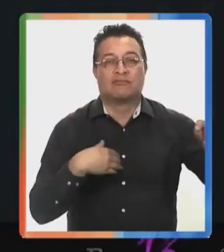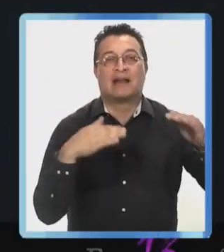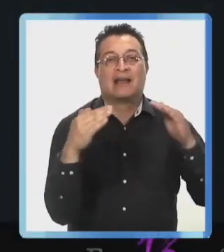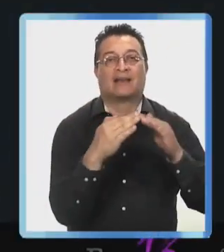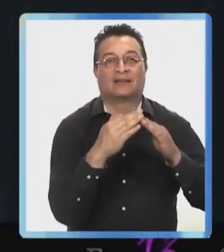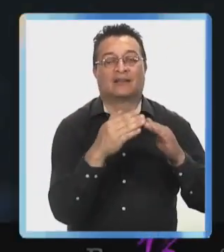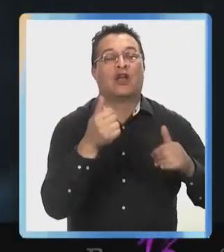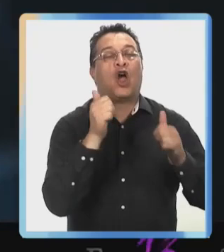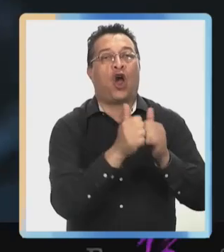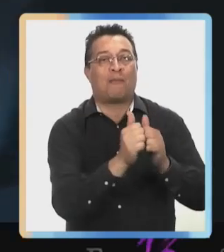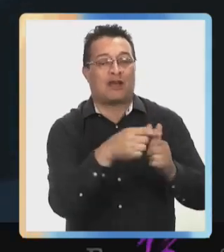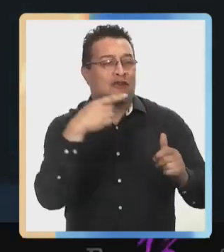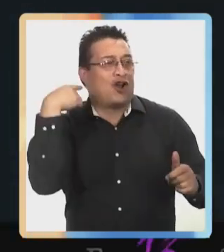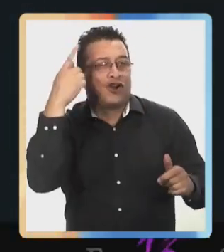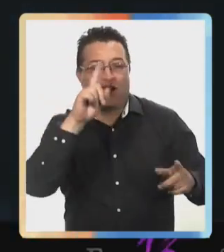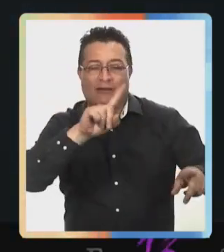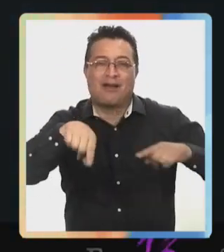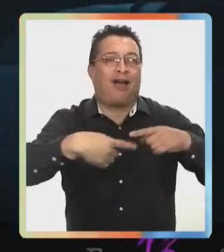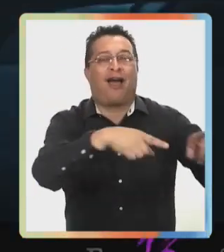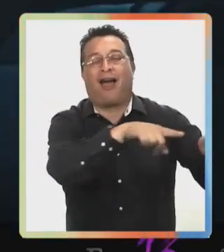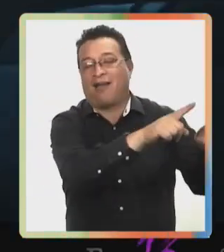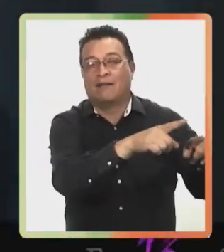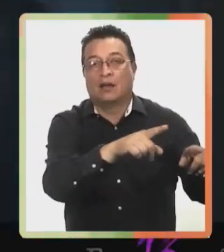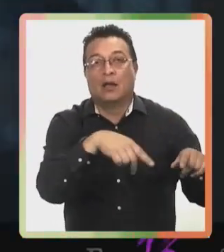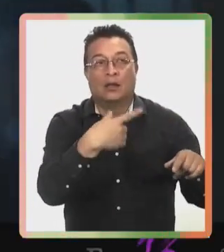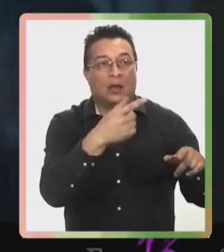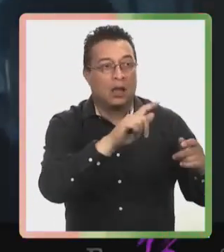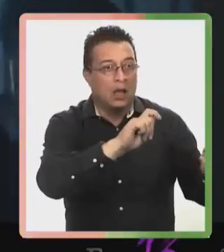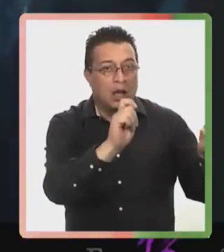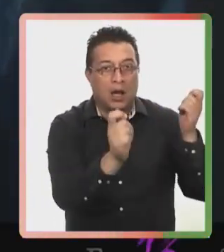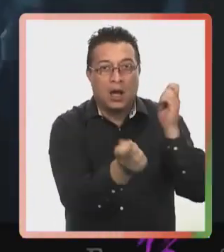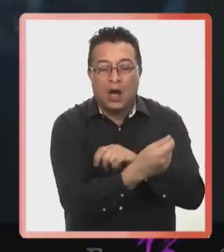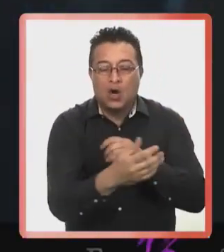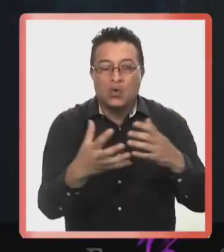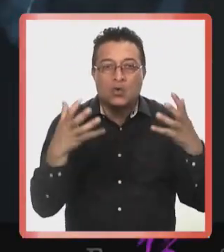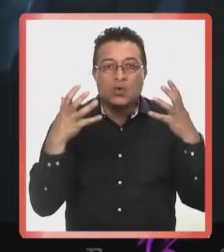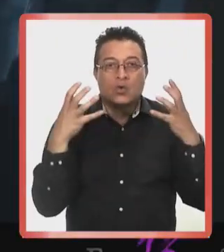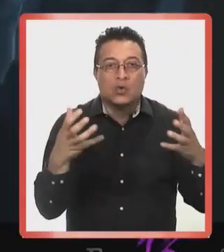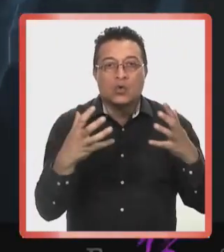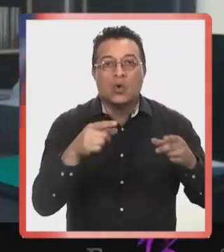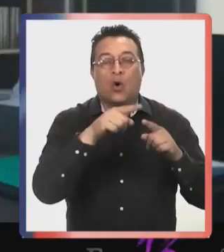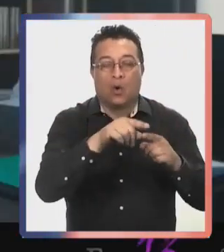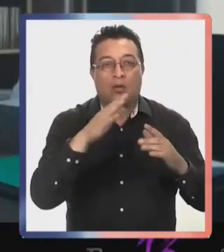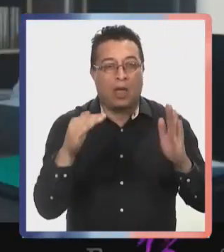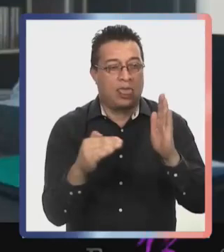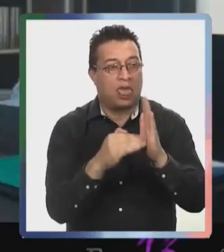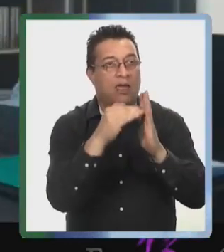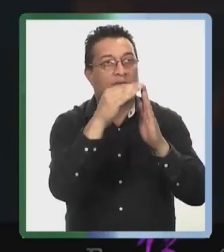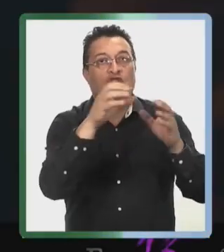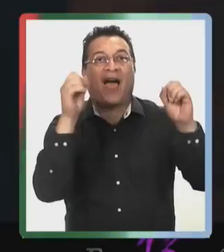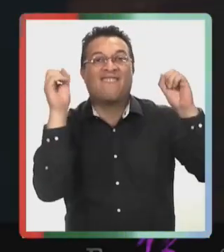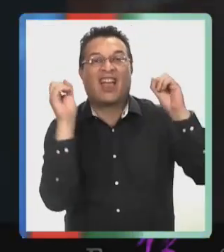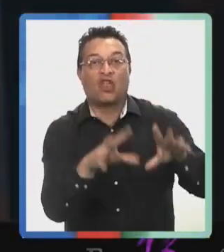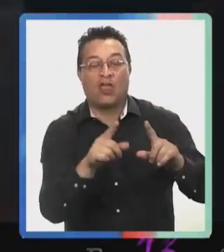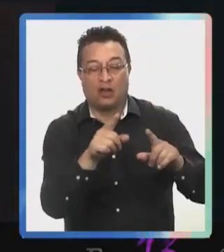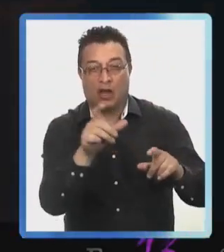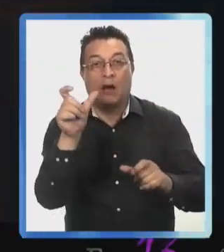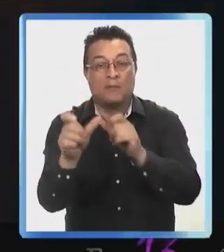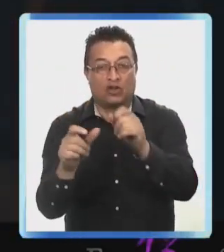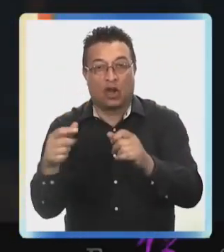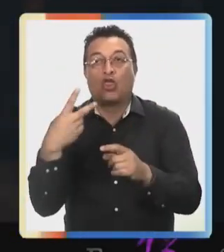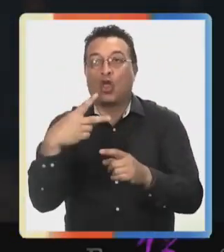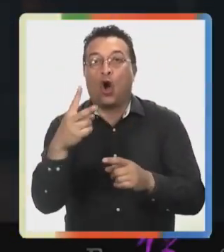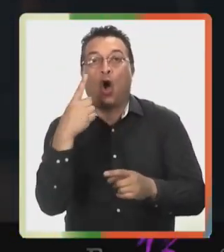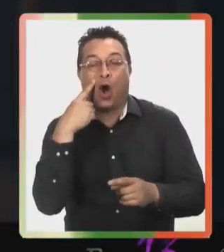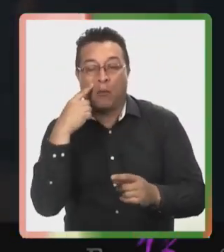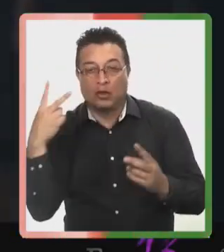alocada compañera Mireia. Pero las cosas toman un oscuro giro cuando terminan en un edificio abandonado y las chicas junto a dos